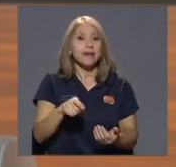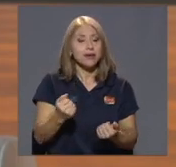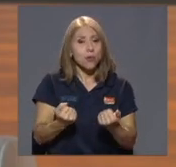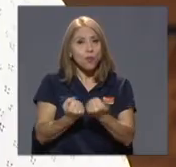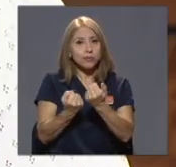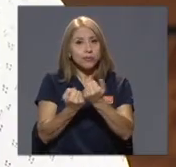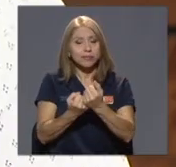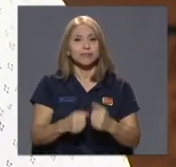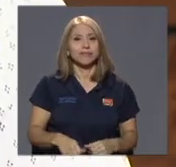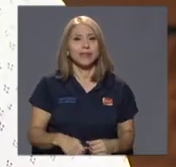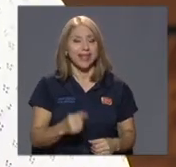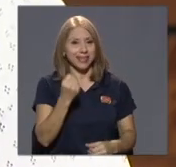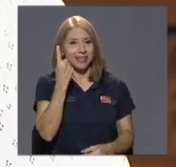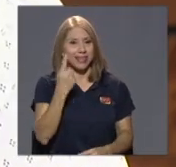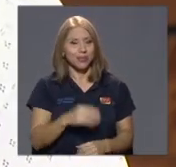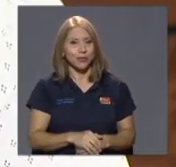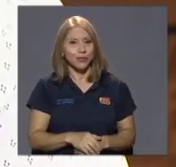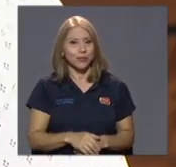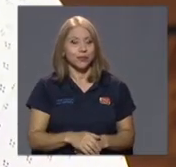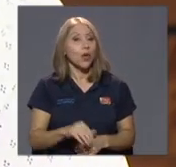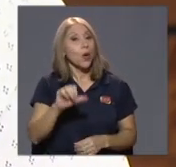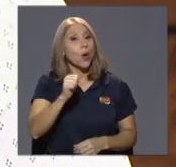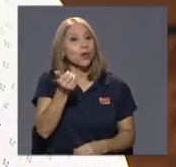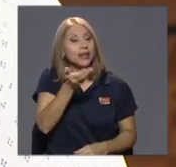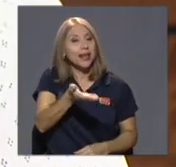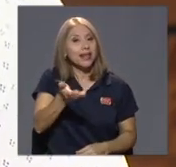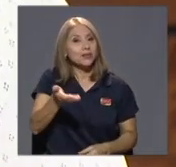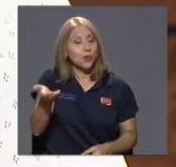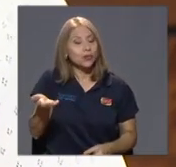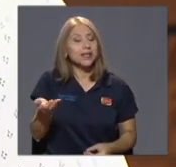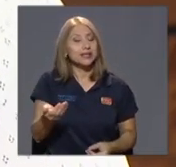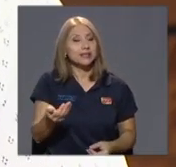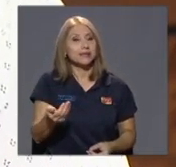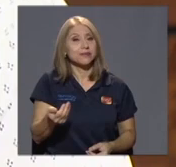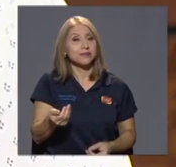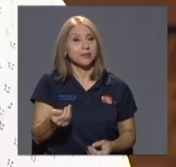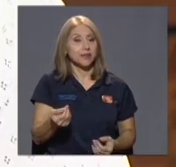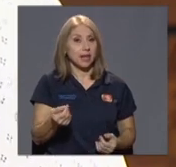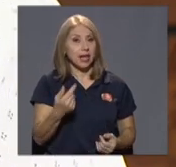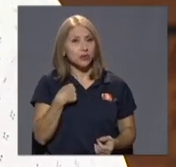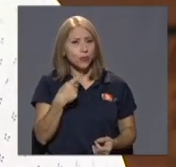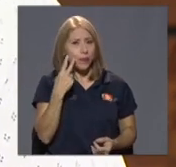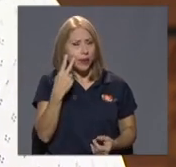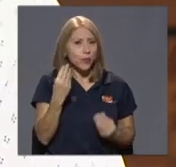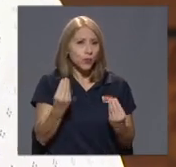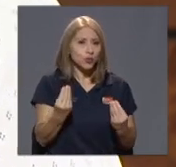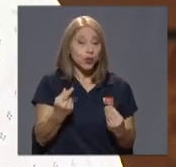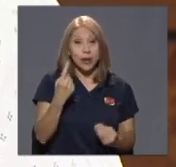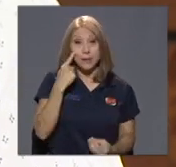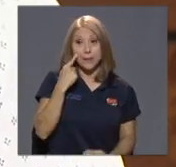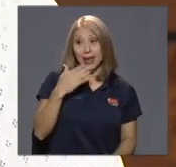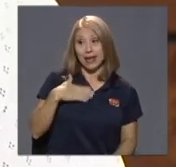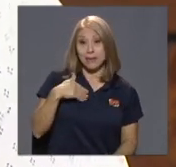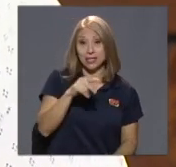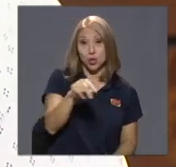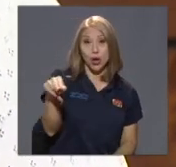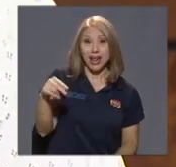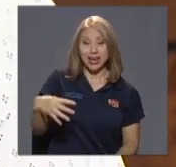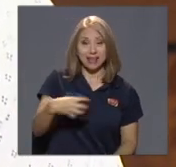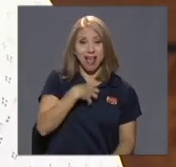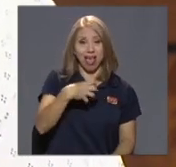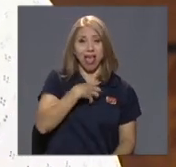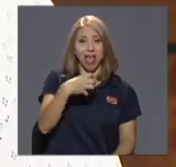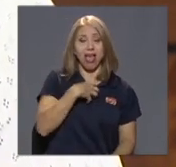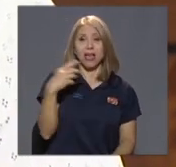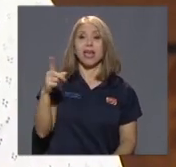Entiendo. Doña Nancy, hay otra de las cosas que me encuentro mucho, y al menos vea que los colegas me han dado quejas y me dicen,